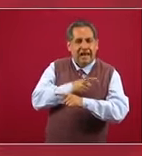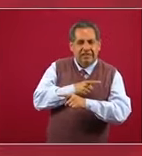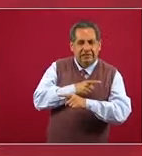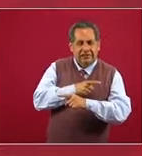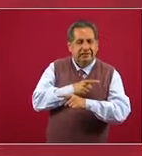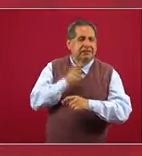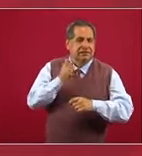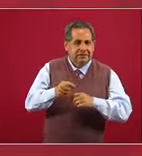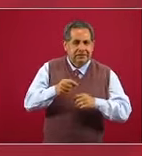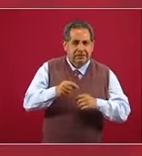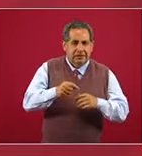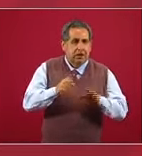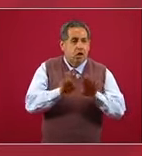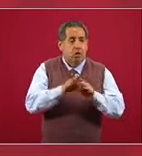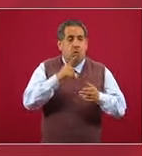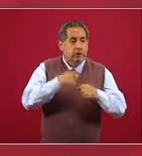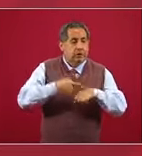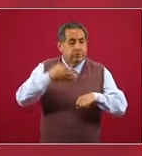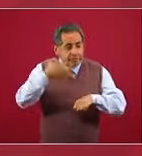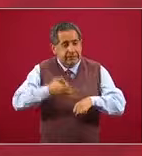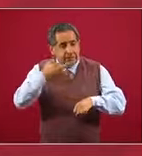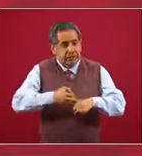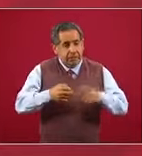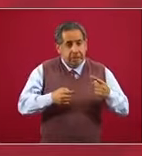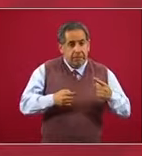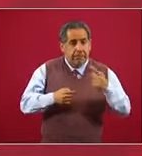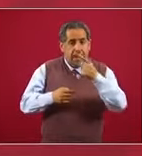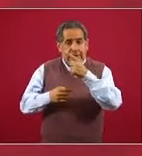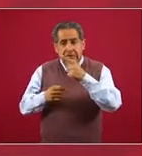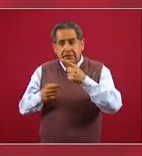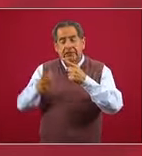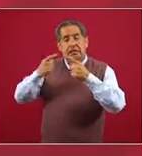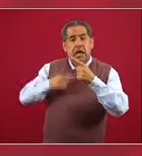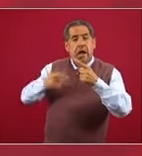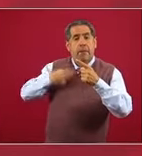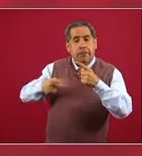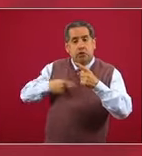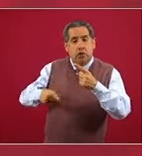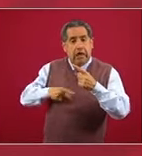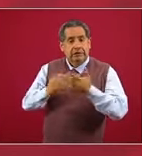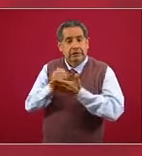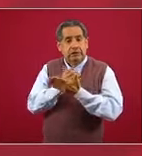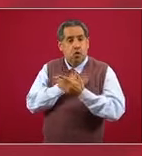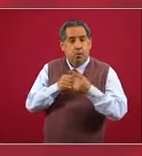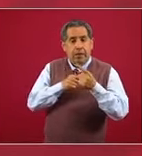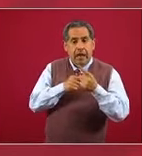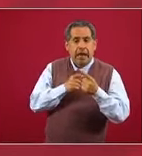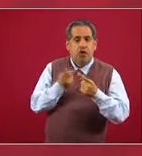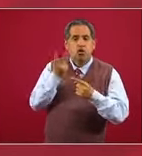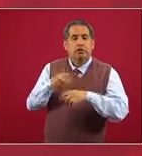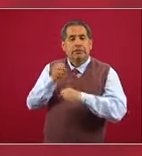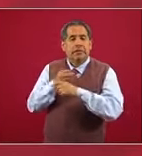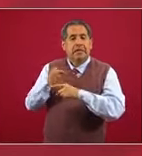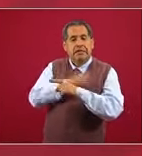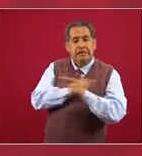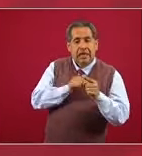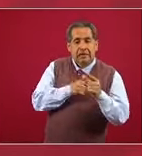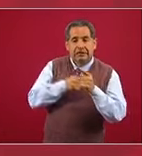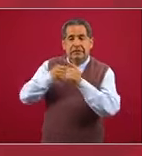está comportando la curva de los casos, cuando la gran mayoría de las personas se están recuperando. Hemos hablado